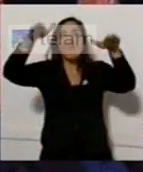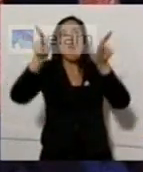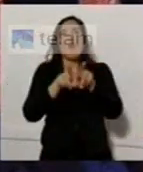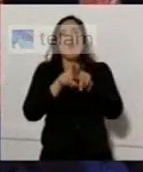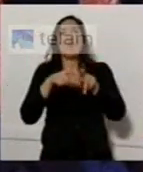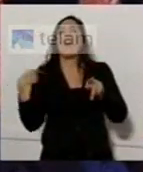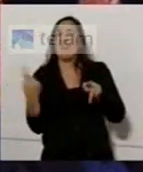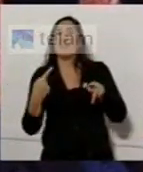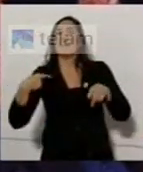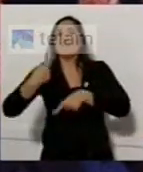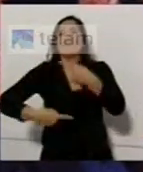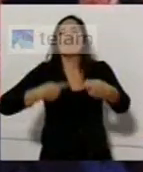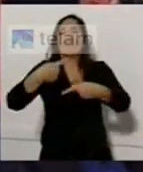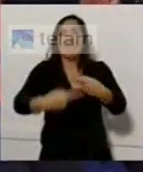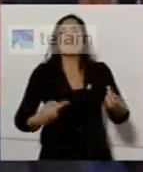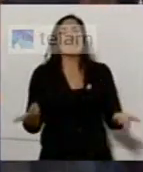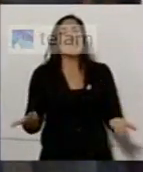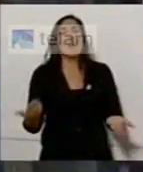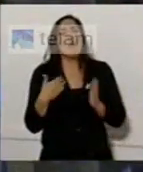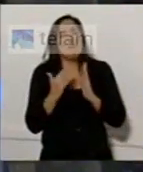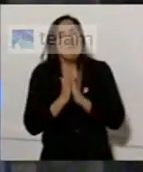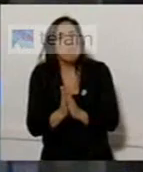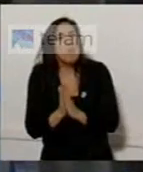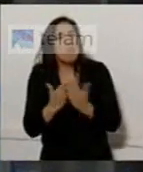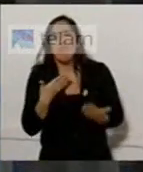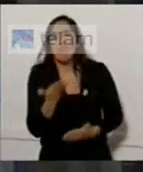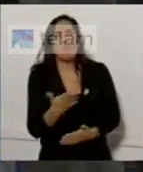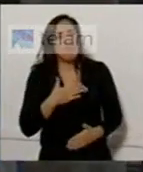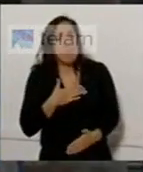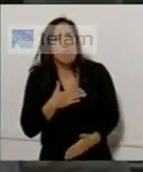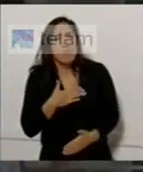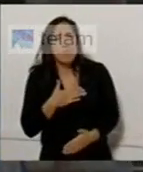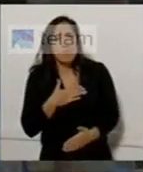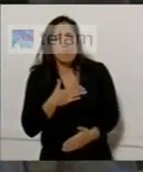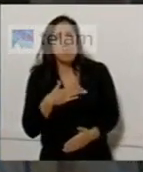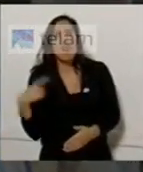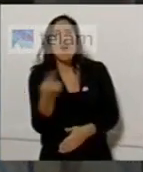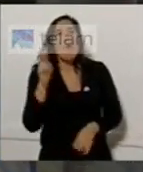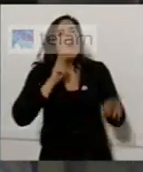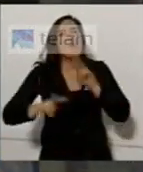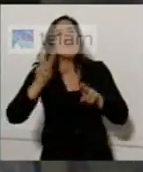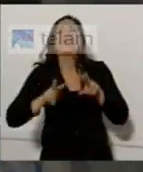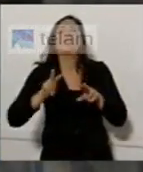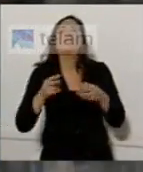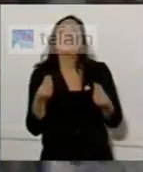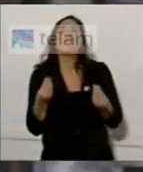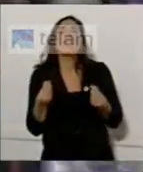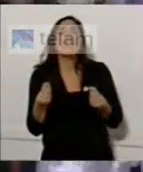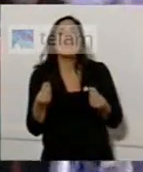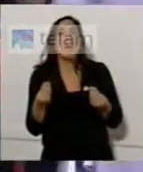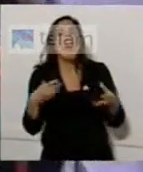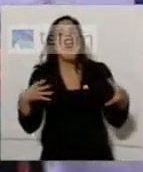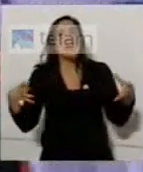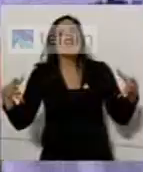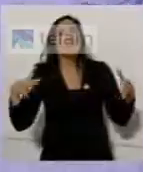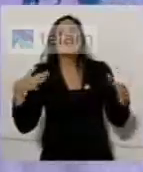nuestros. Que por favor recreemos todos un clima en el